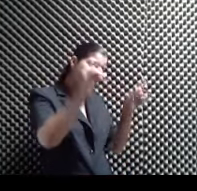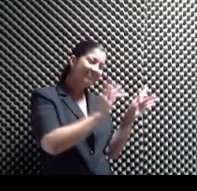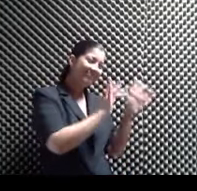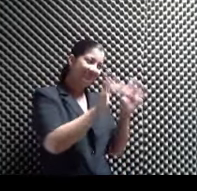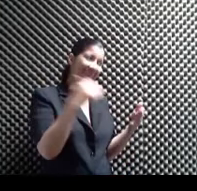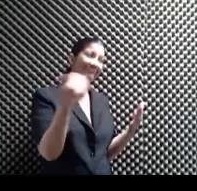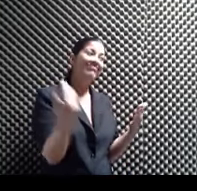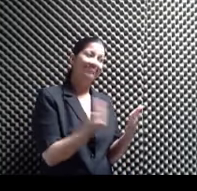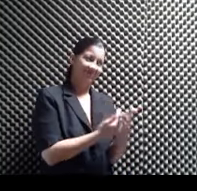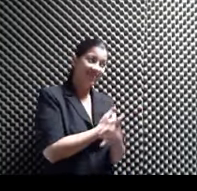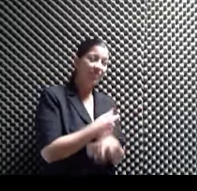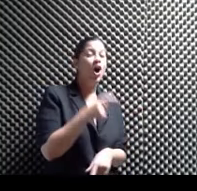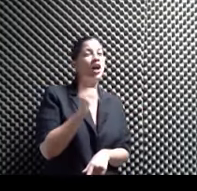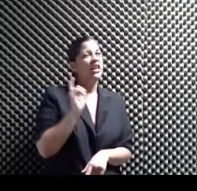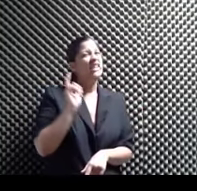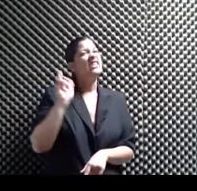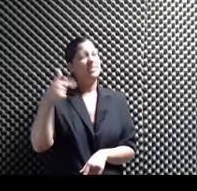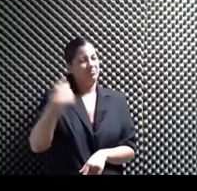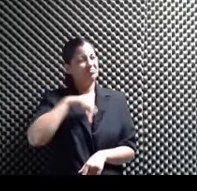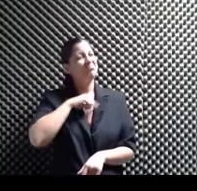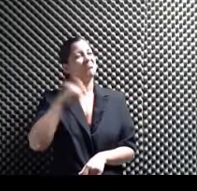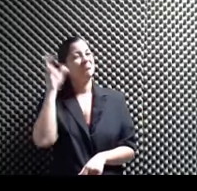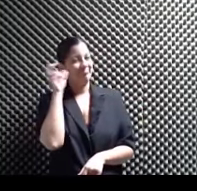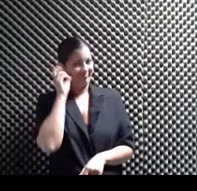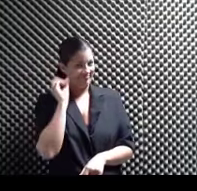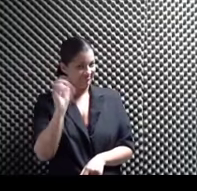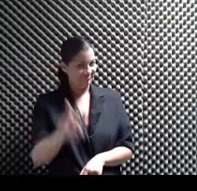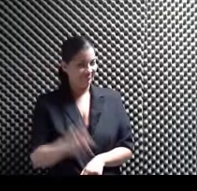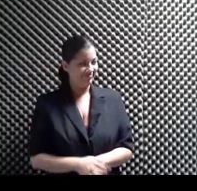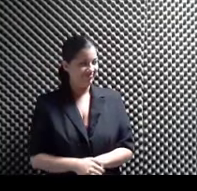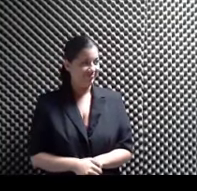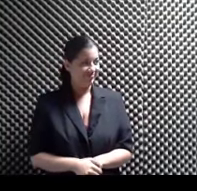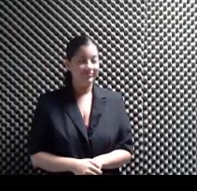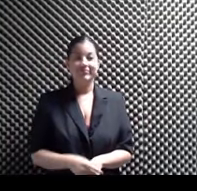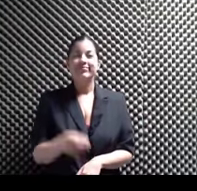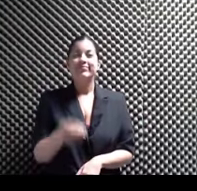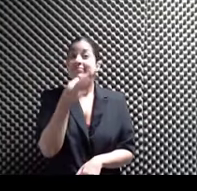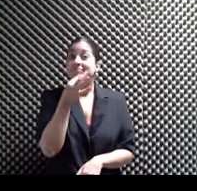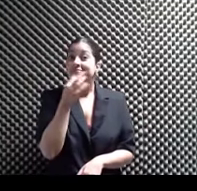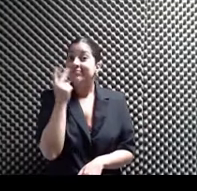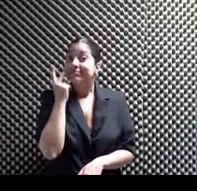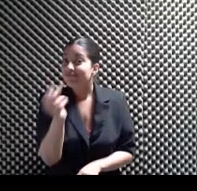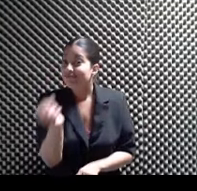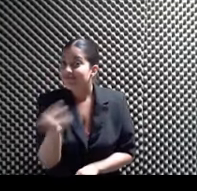a seguir oyendo el disco Yo creo que sí Nos vemos Chami Regresa